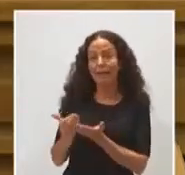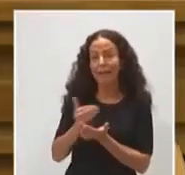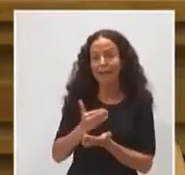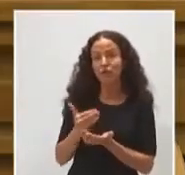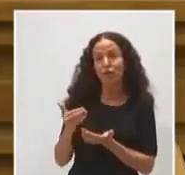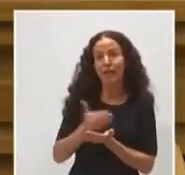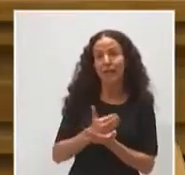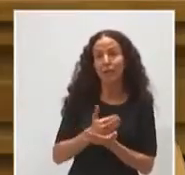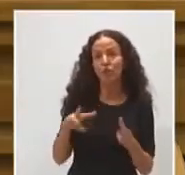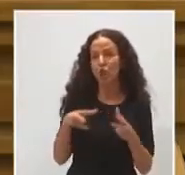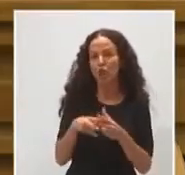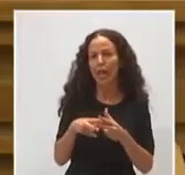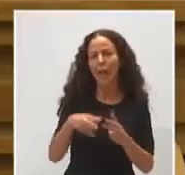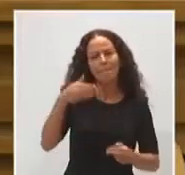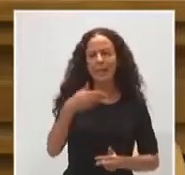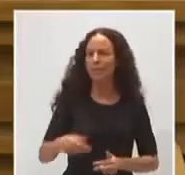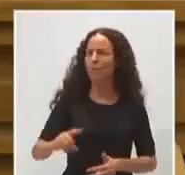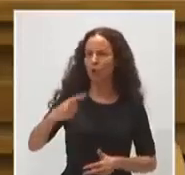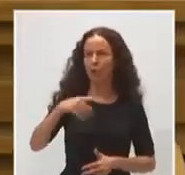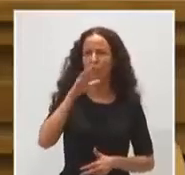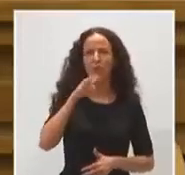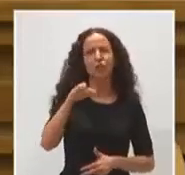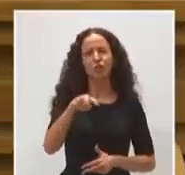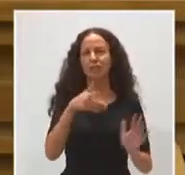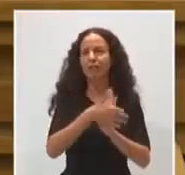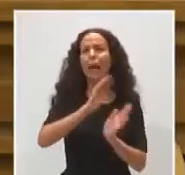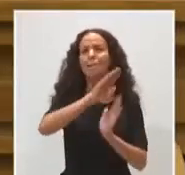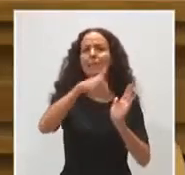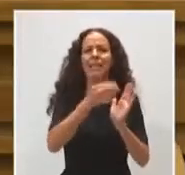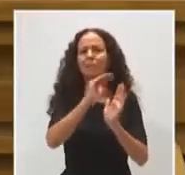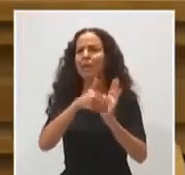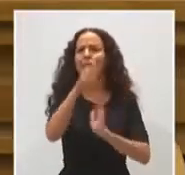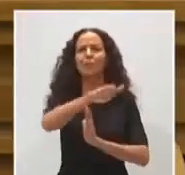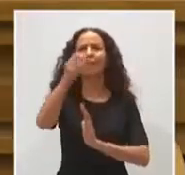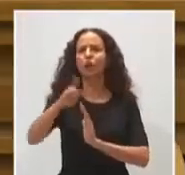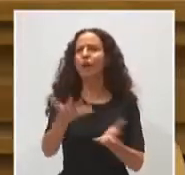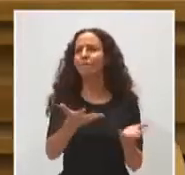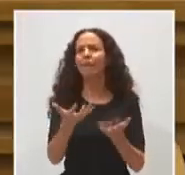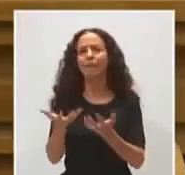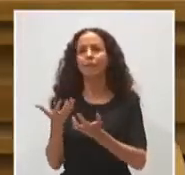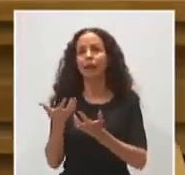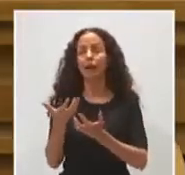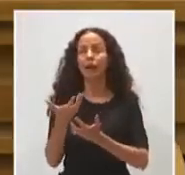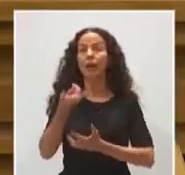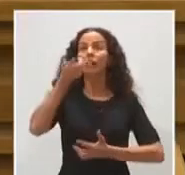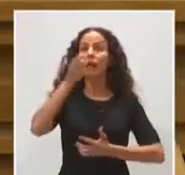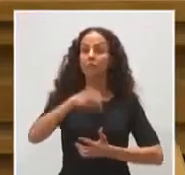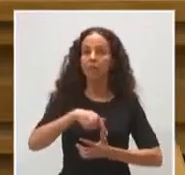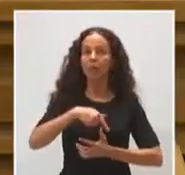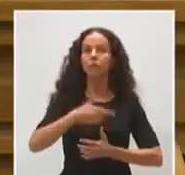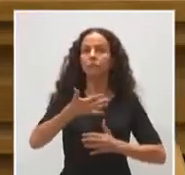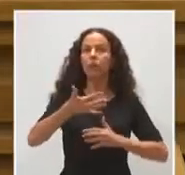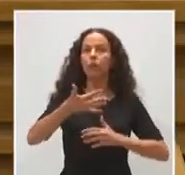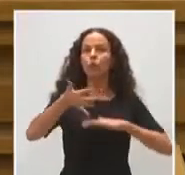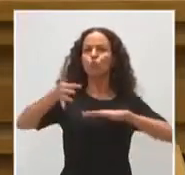social más importante de la región porque son miles y miles de personas beneficiarias que a su vez mueven y mantienen la renta pero